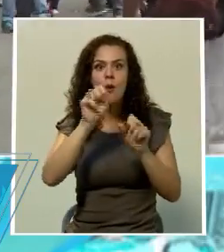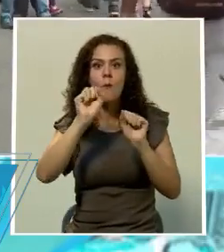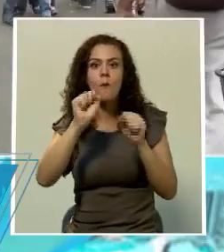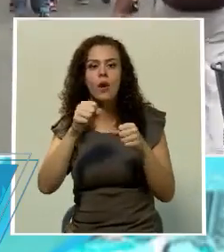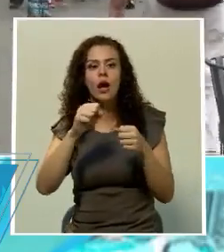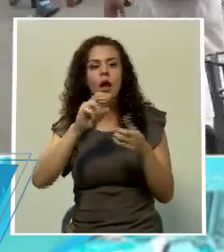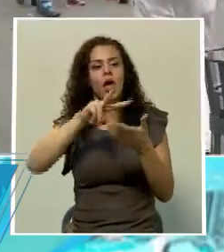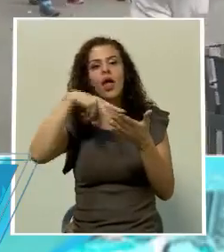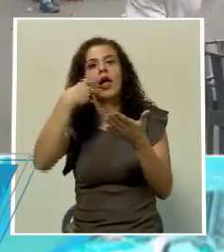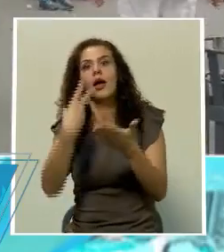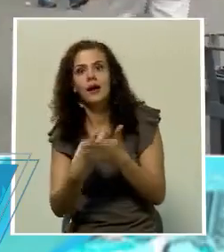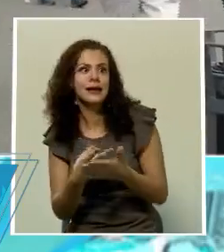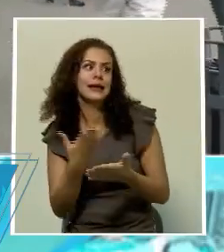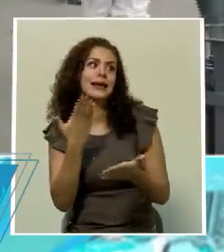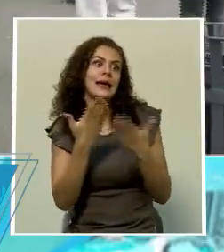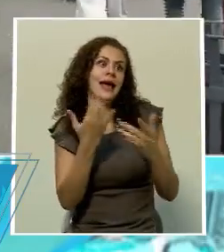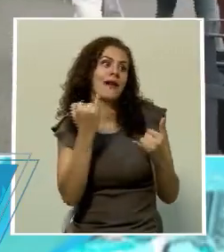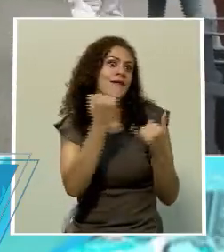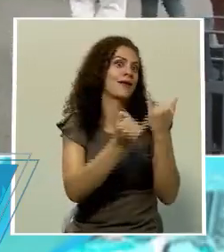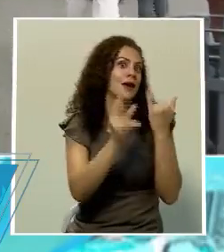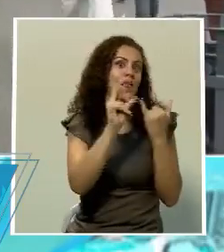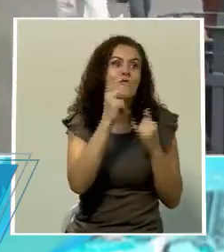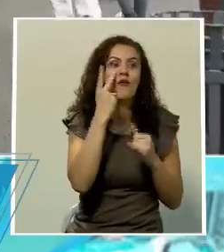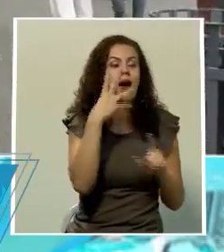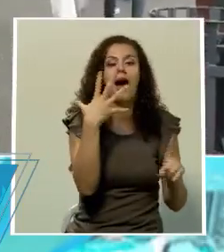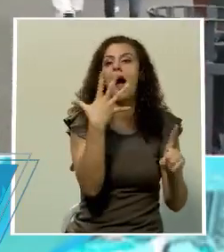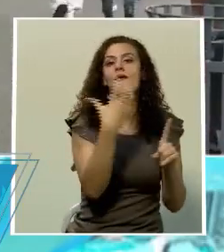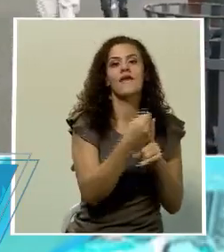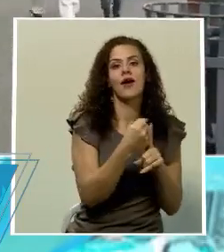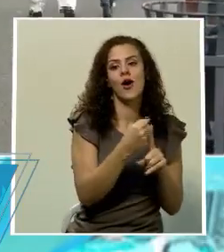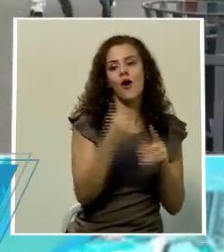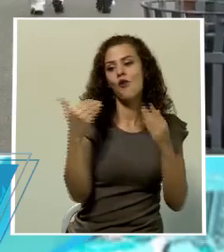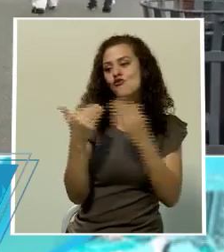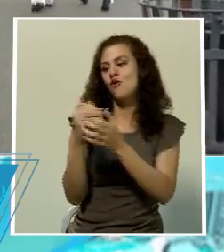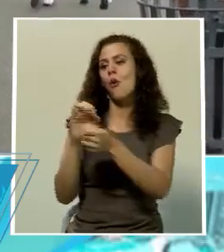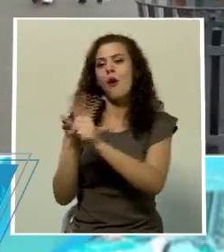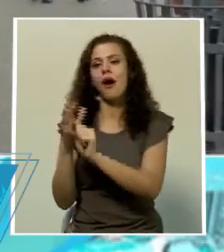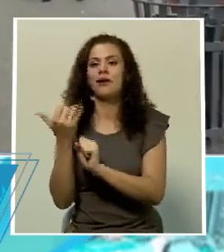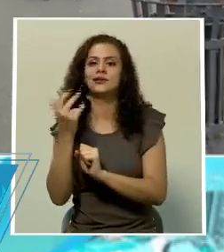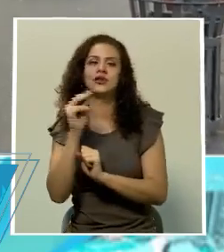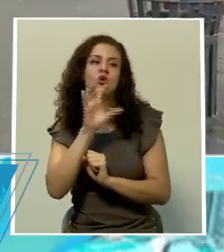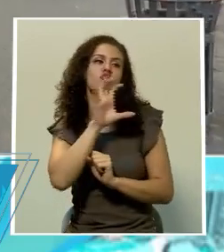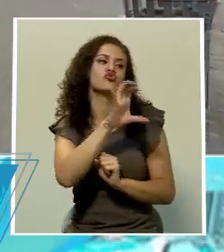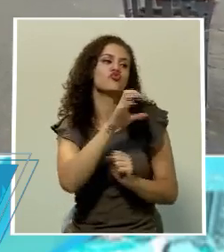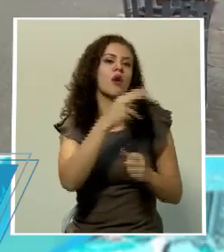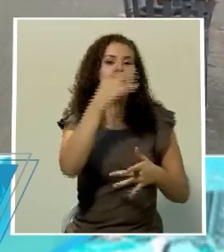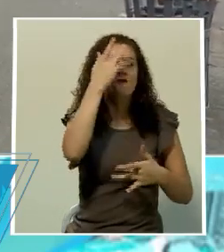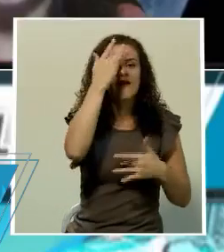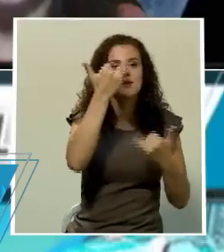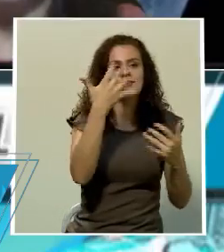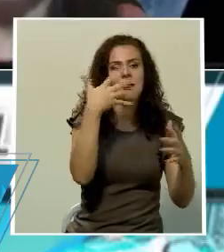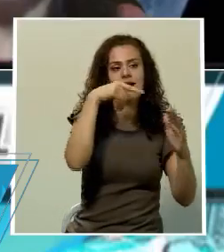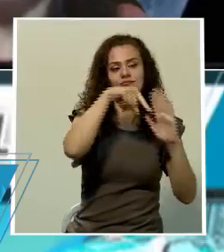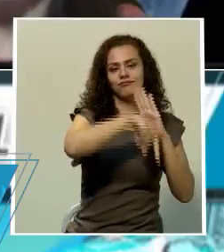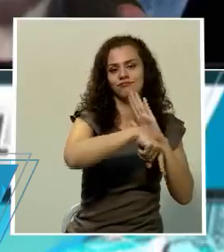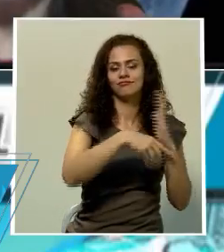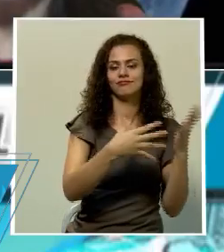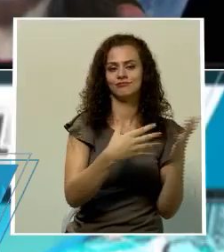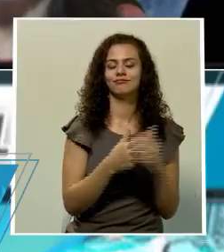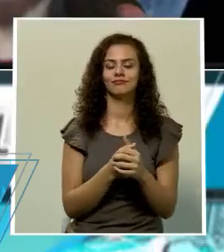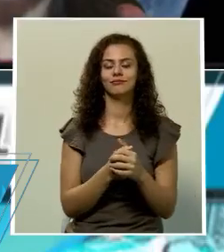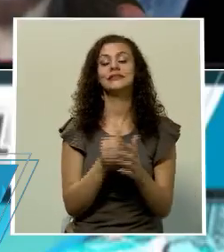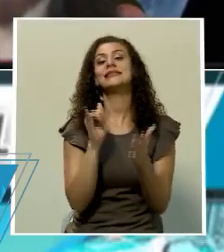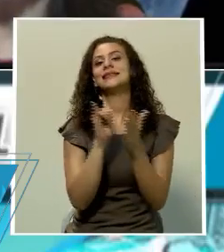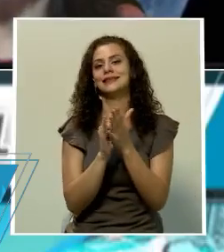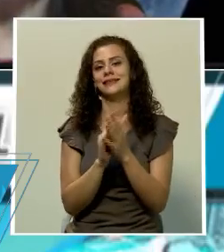puedan descompensar y al final no se van a ver afectados por el nuevo coronavirus, sino por su enfermedad ya de fondo.